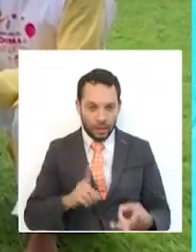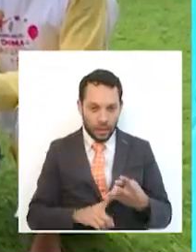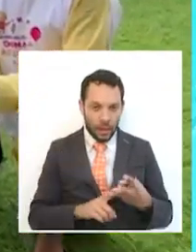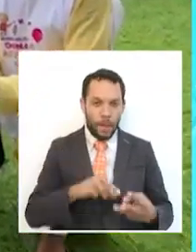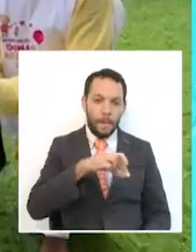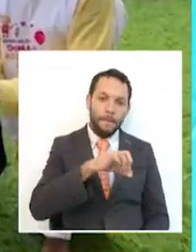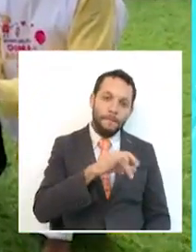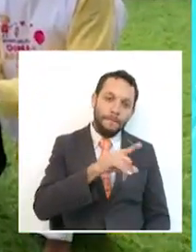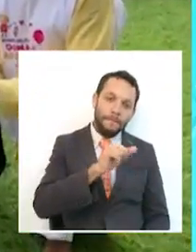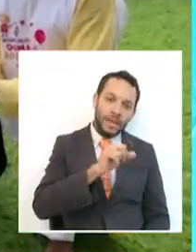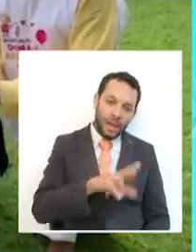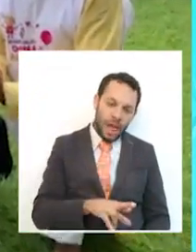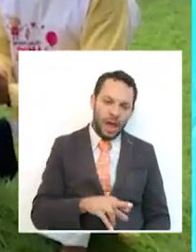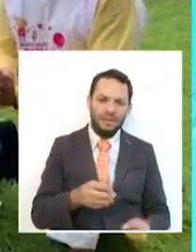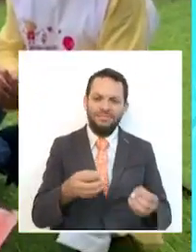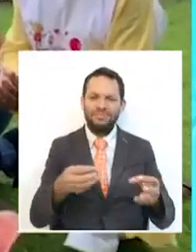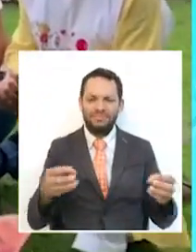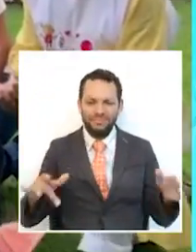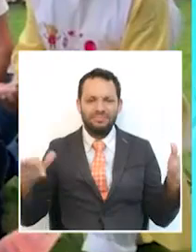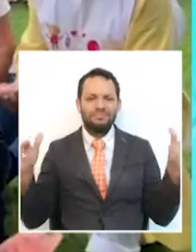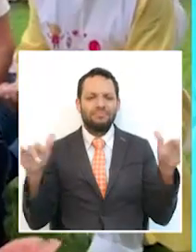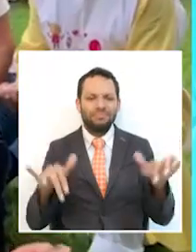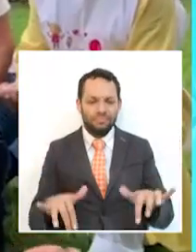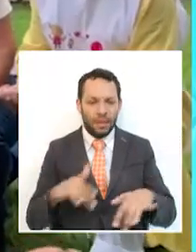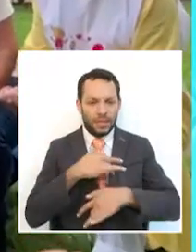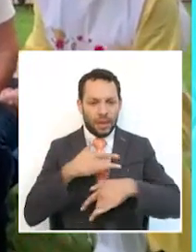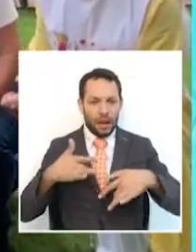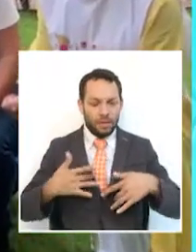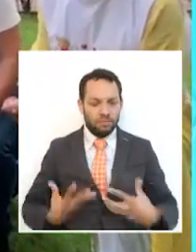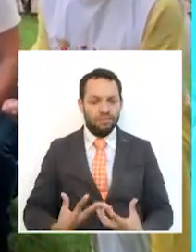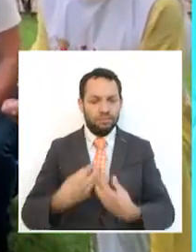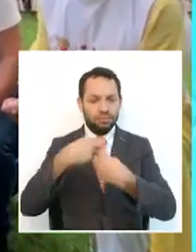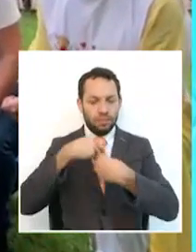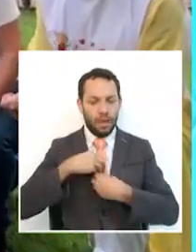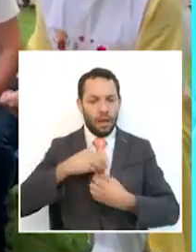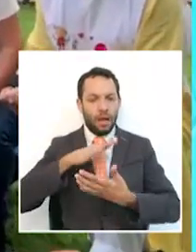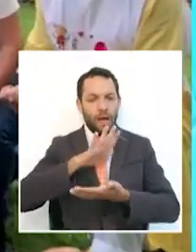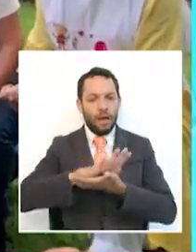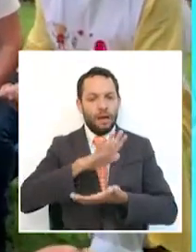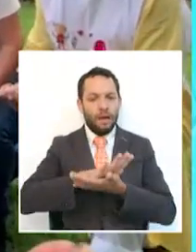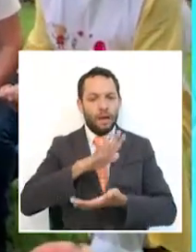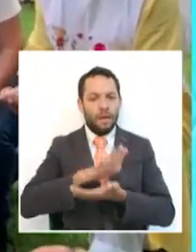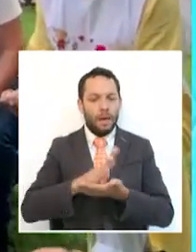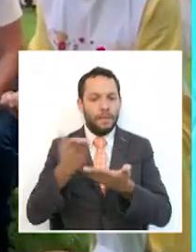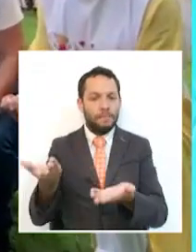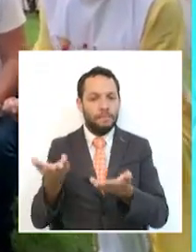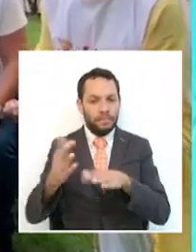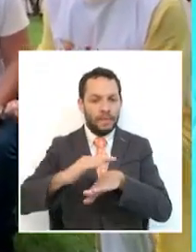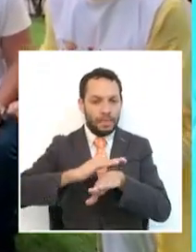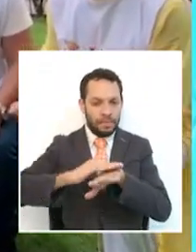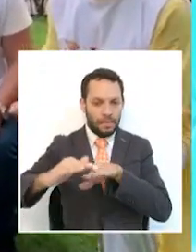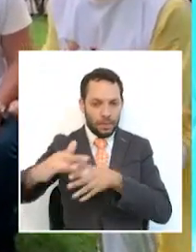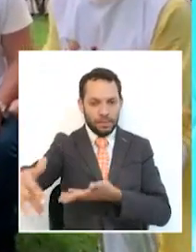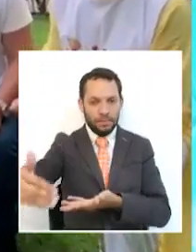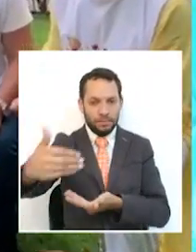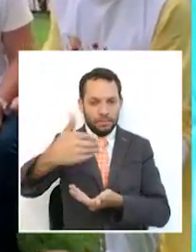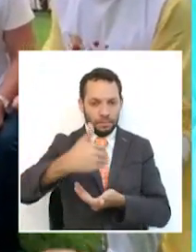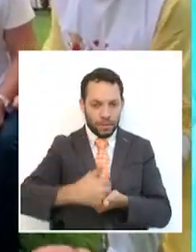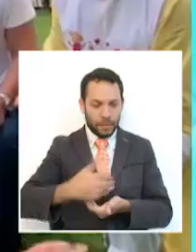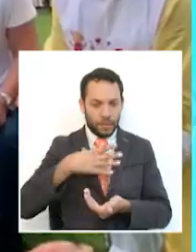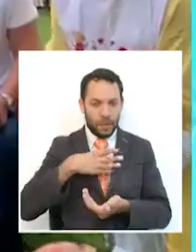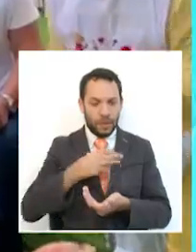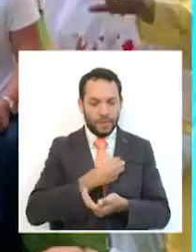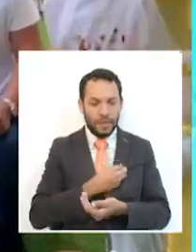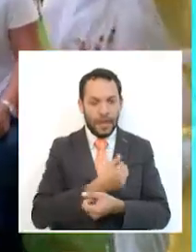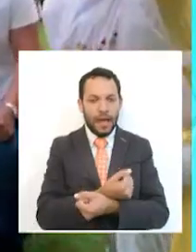estamos haciendo algo maravilloso para sanar ese niño interior por eso vengan a un día para tu alma la vamos a pasar muy bien porque recuerden el